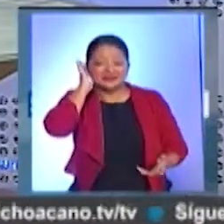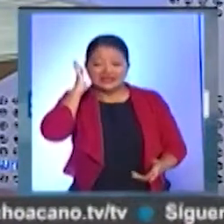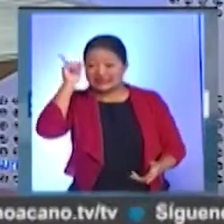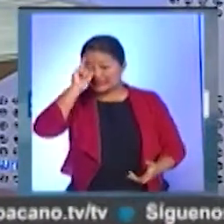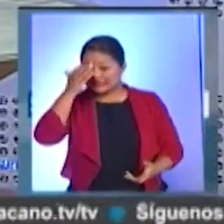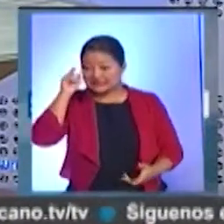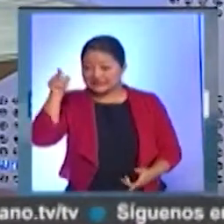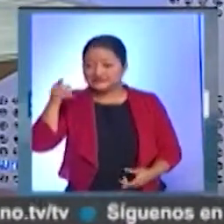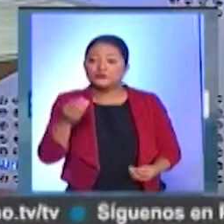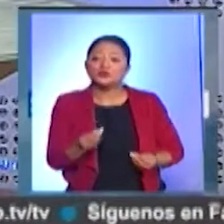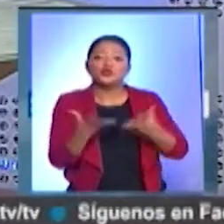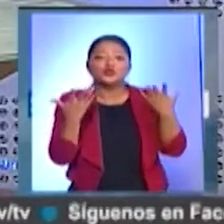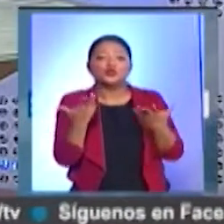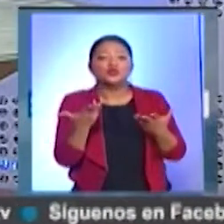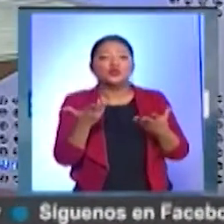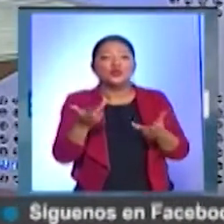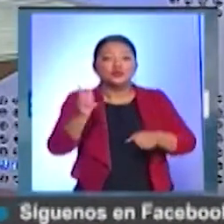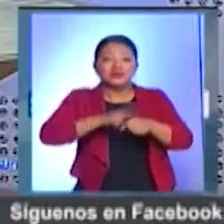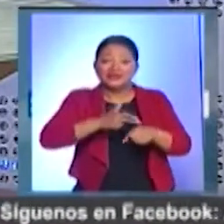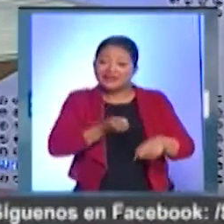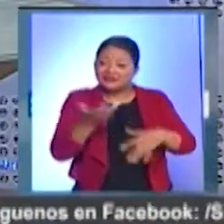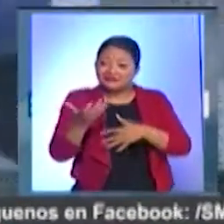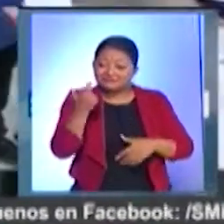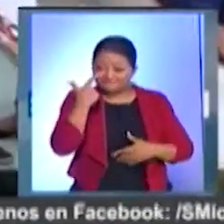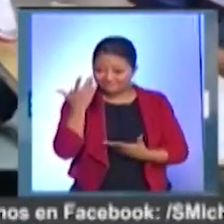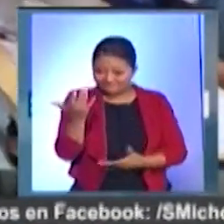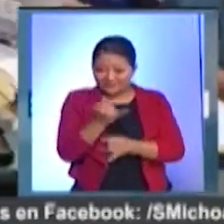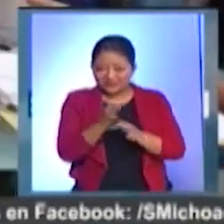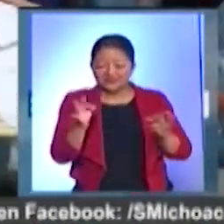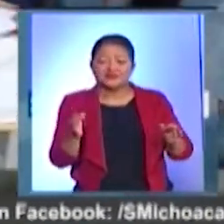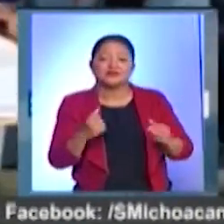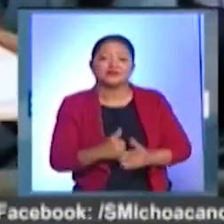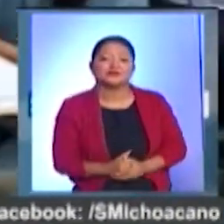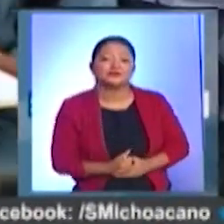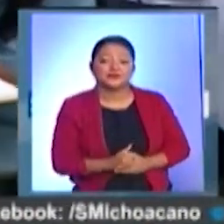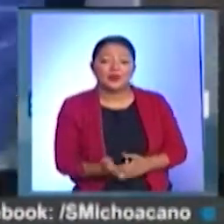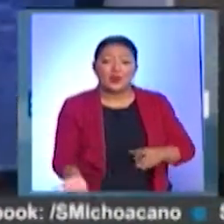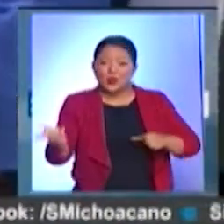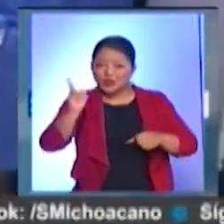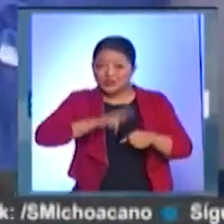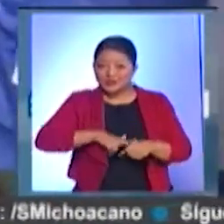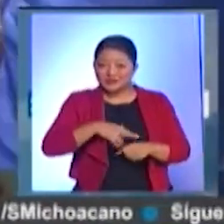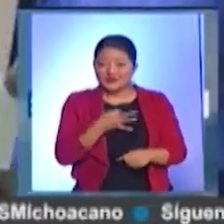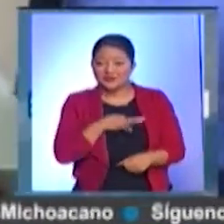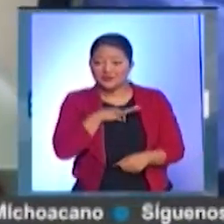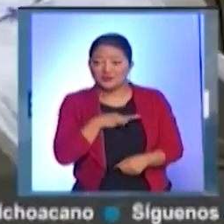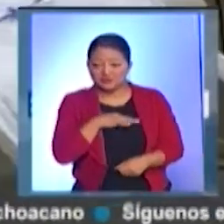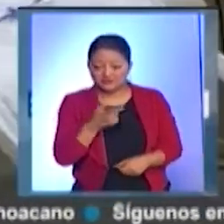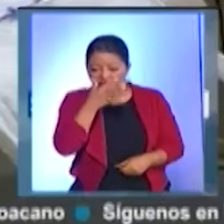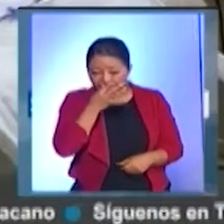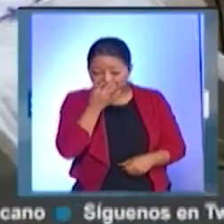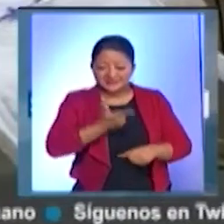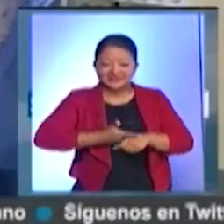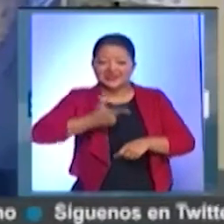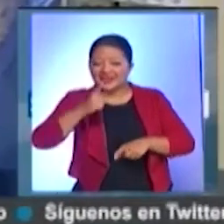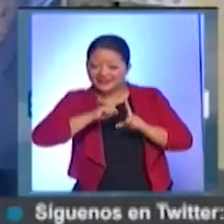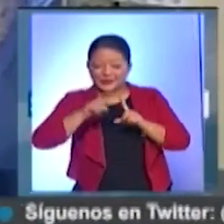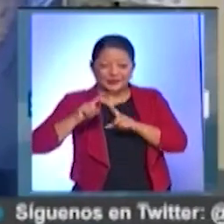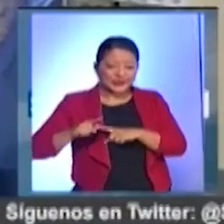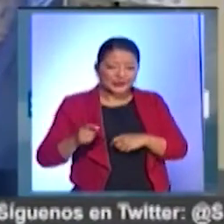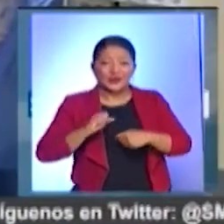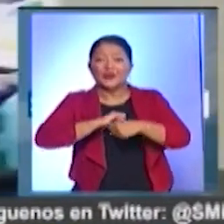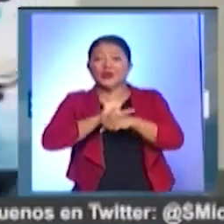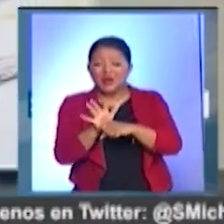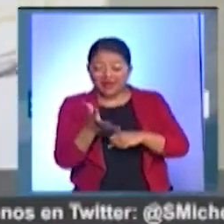escuchemos la información la ocupación hospitalaria en las áreas de infecciones respiratorias agudas graves para la atención de pacientes